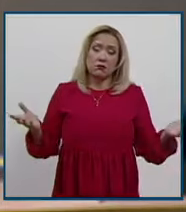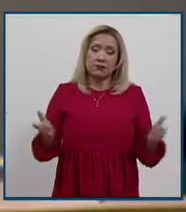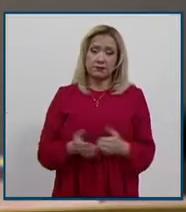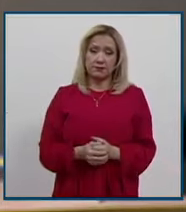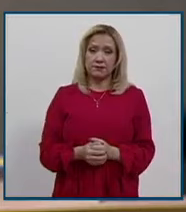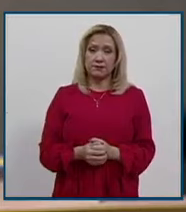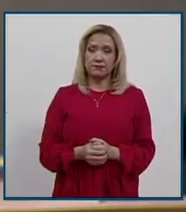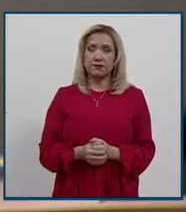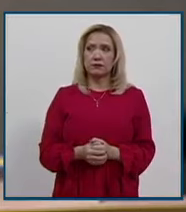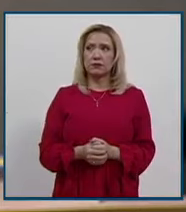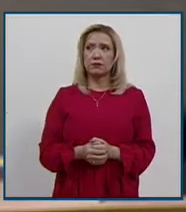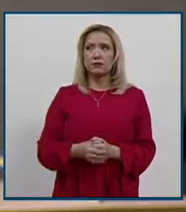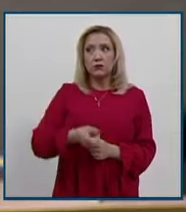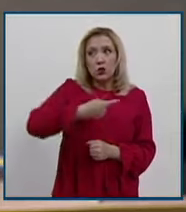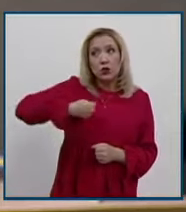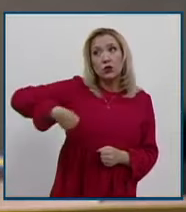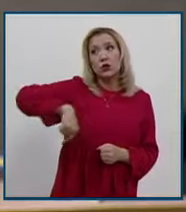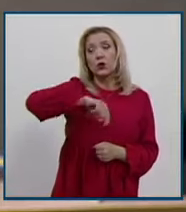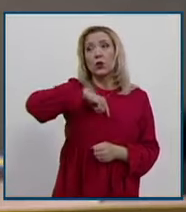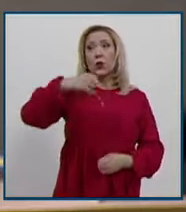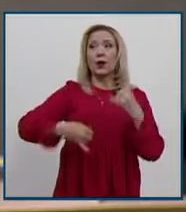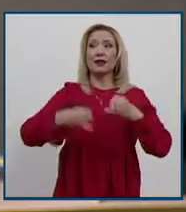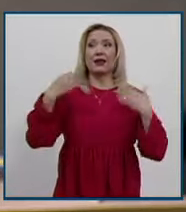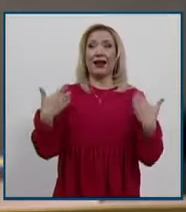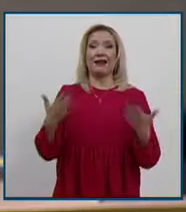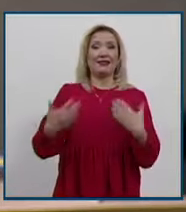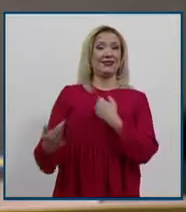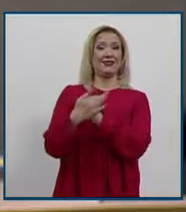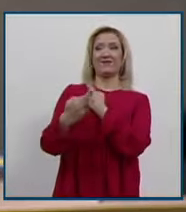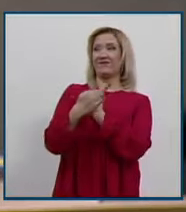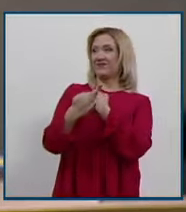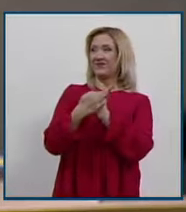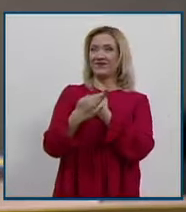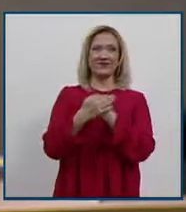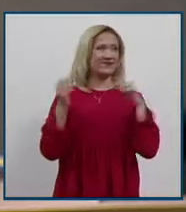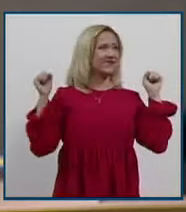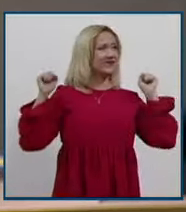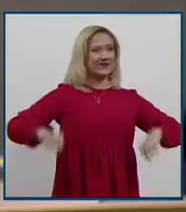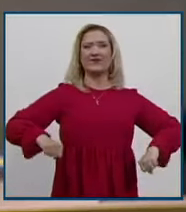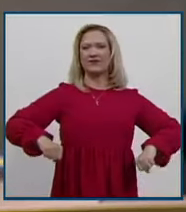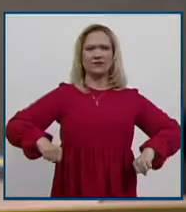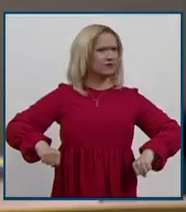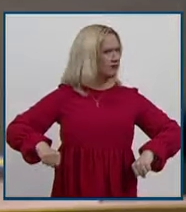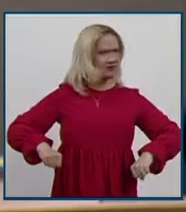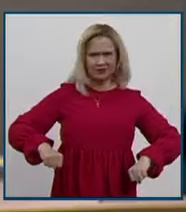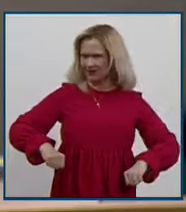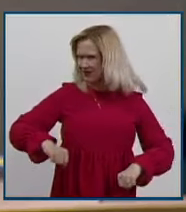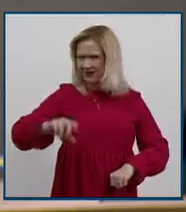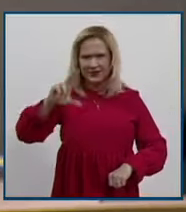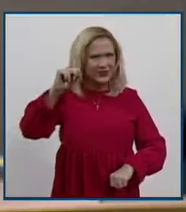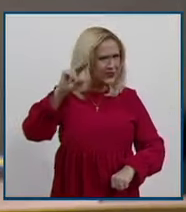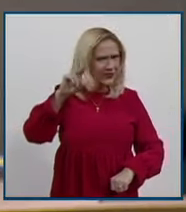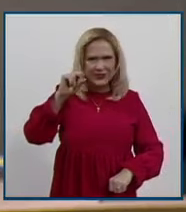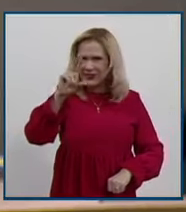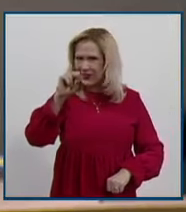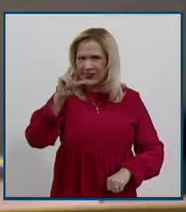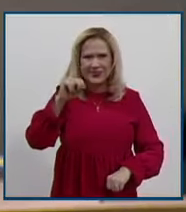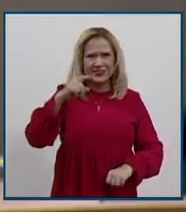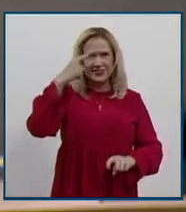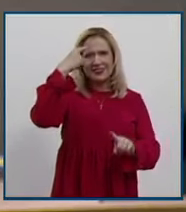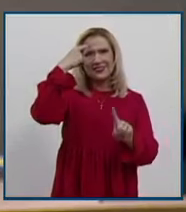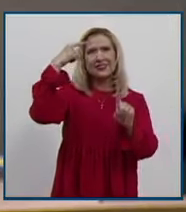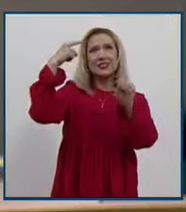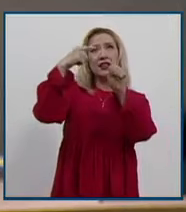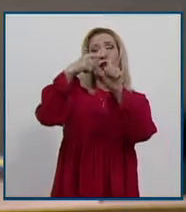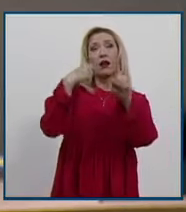no somos nosotras y nosotros los jueces qui nos beneficiamos de este concepto de esta de este principio que